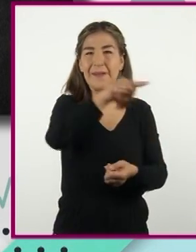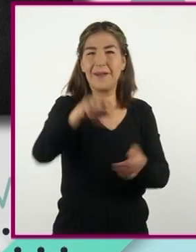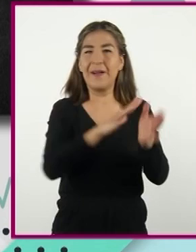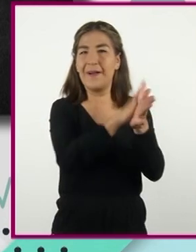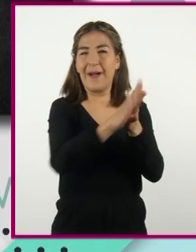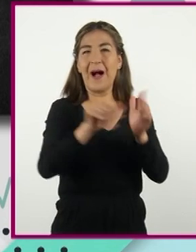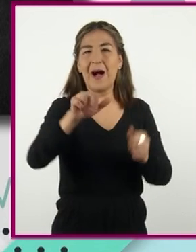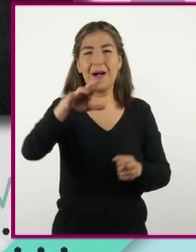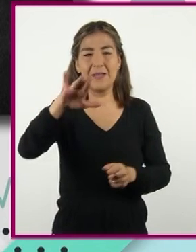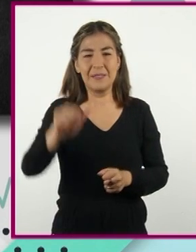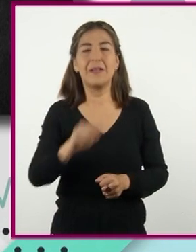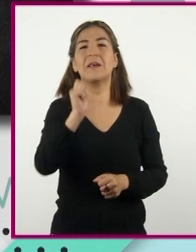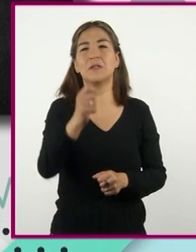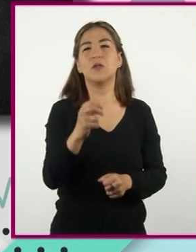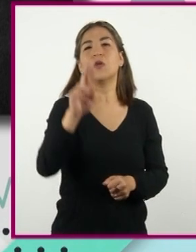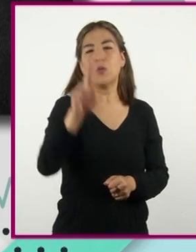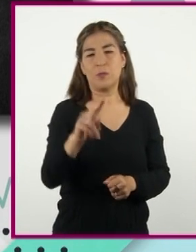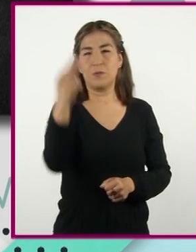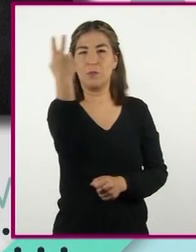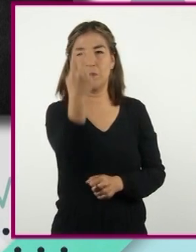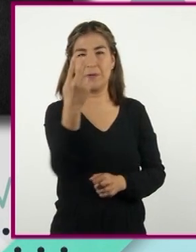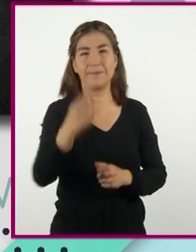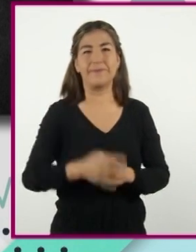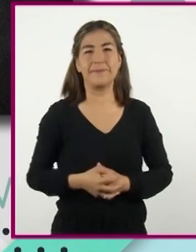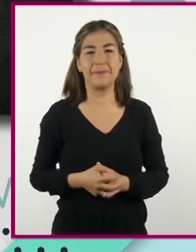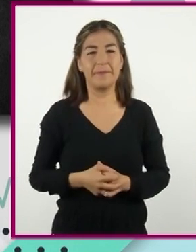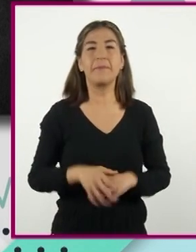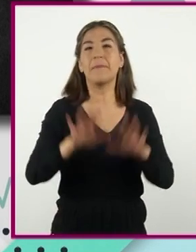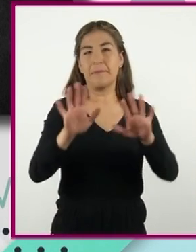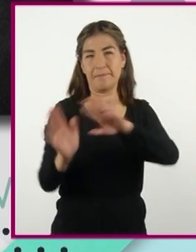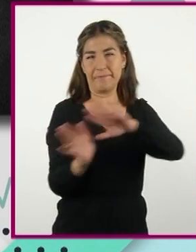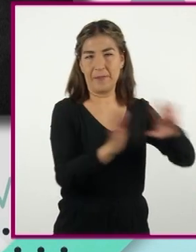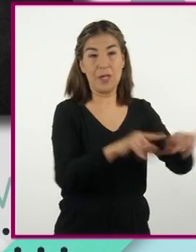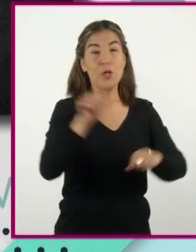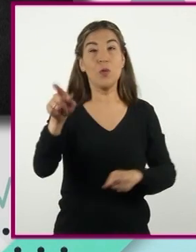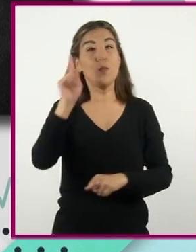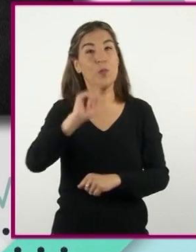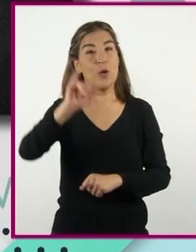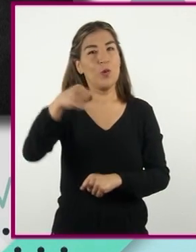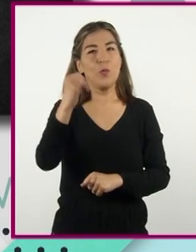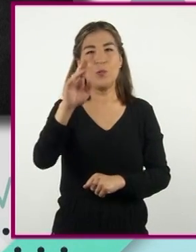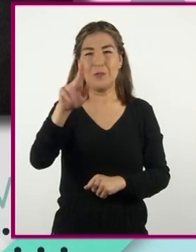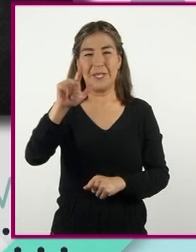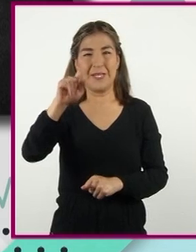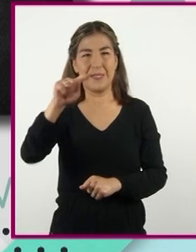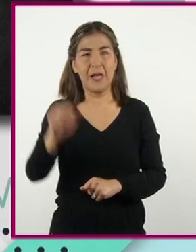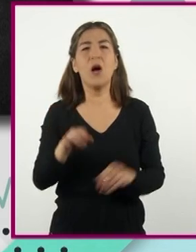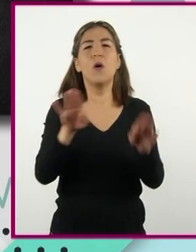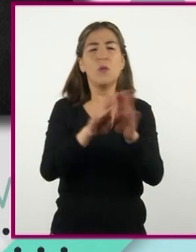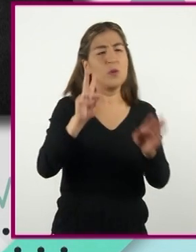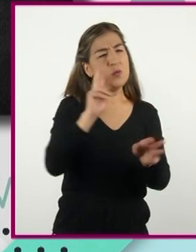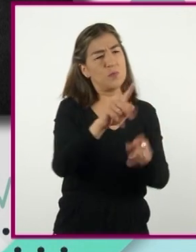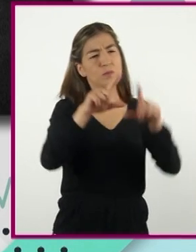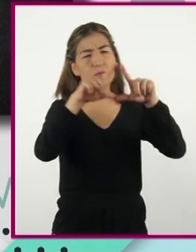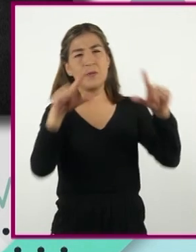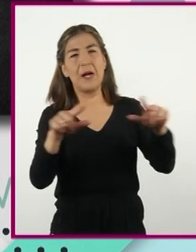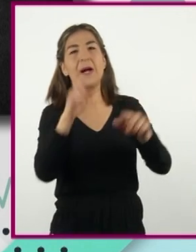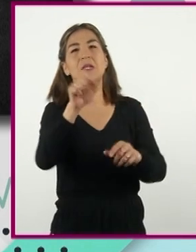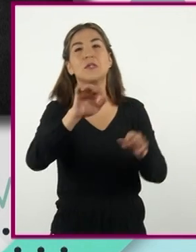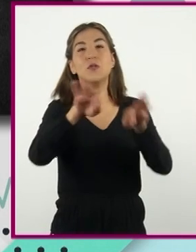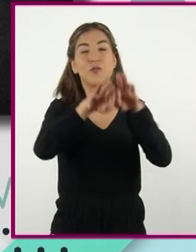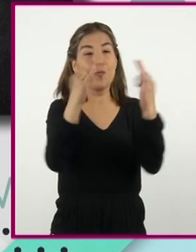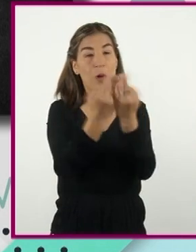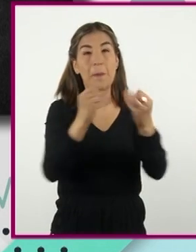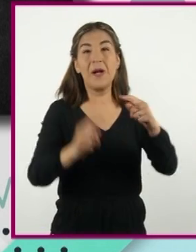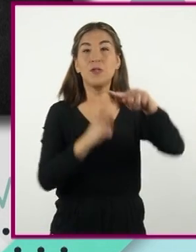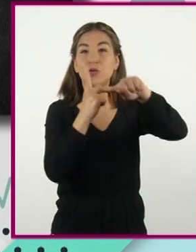se expresa en unidades cuadradas. En cambio, Julieta observó que el área del trapecio estaba formada por la suma del área